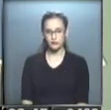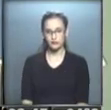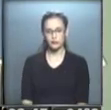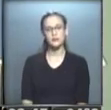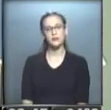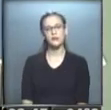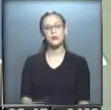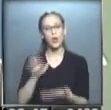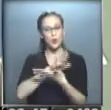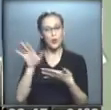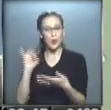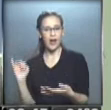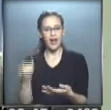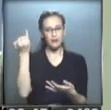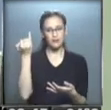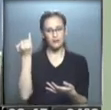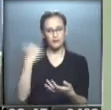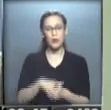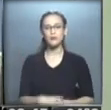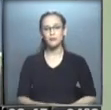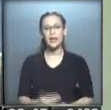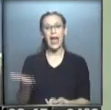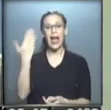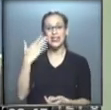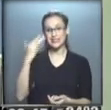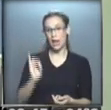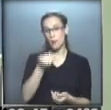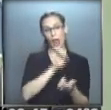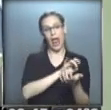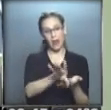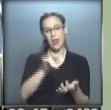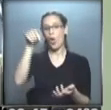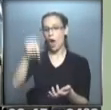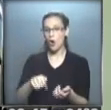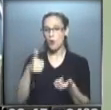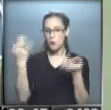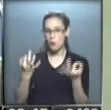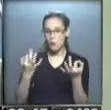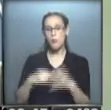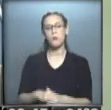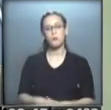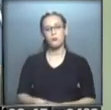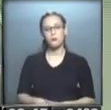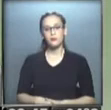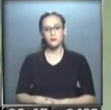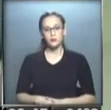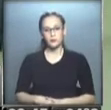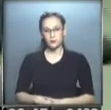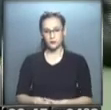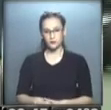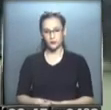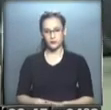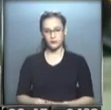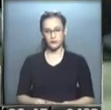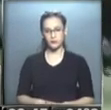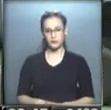Un nuevo campeón básicamente porque el último campeón había quedado eliminado en las semifinales. Pero es un viejo conocido para el US Open. Ya lo había